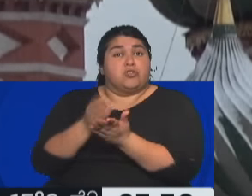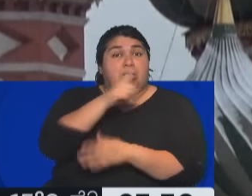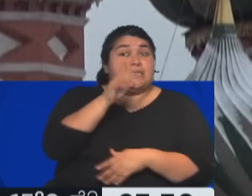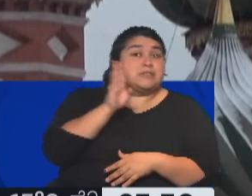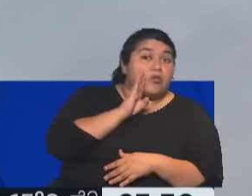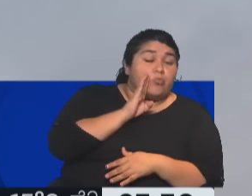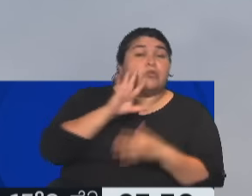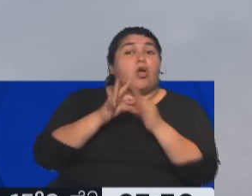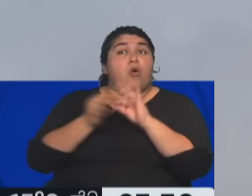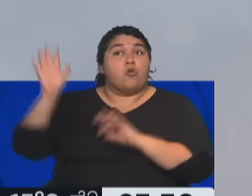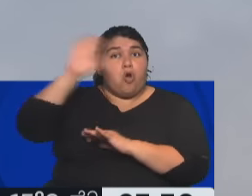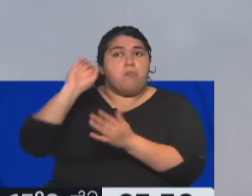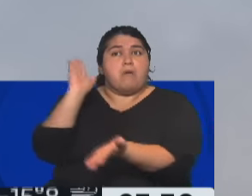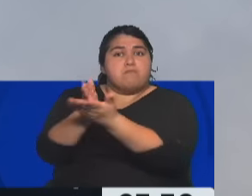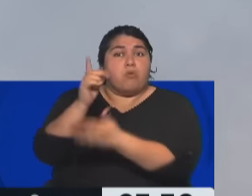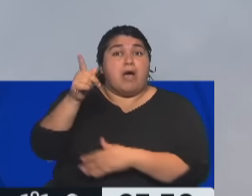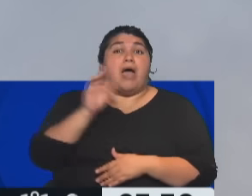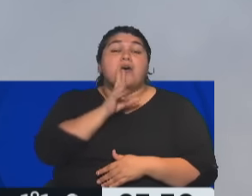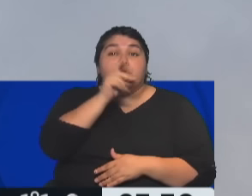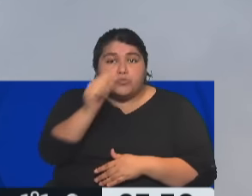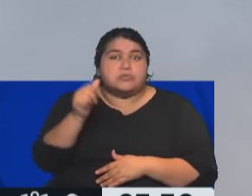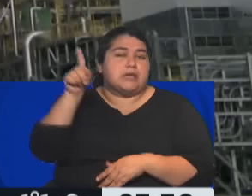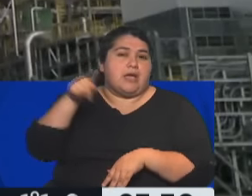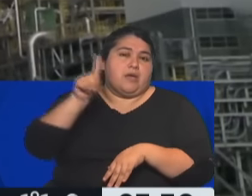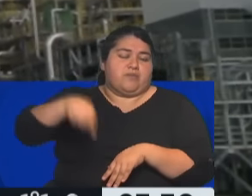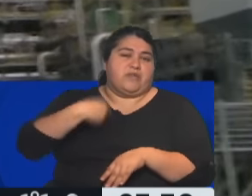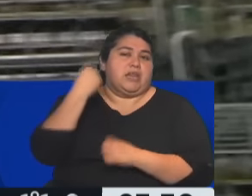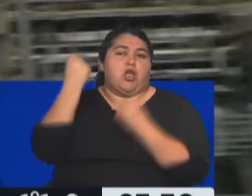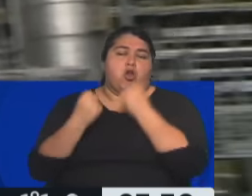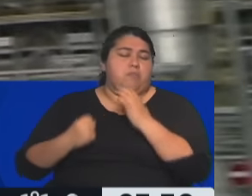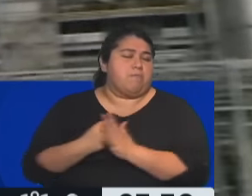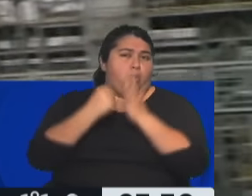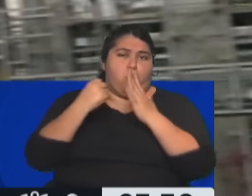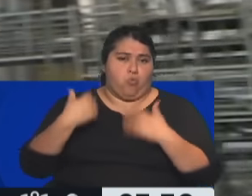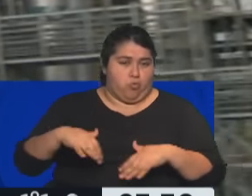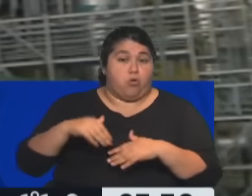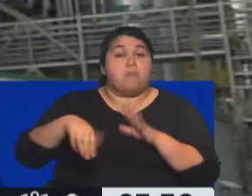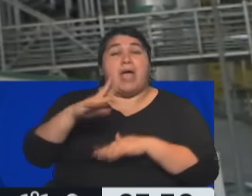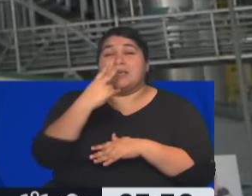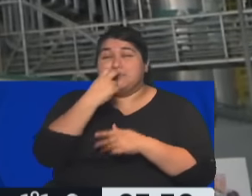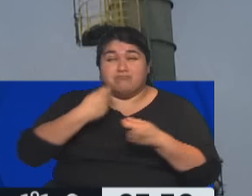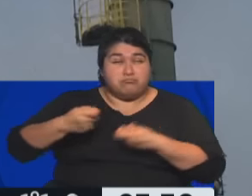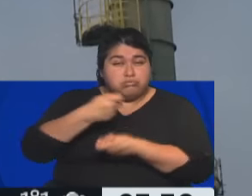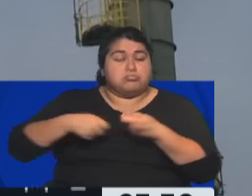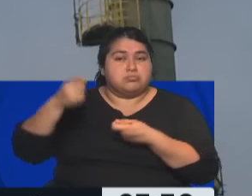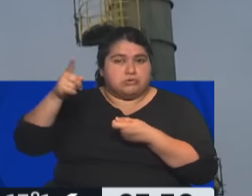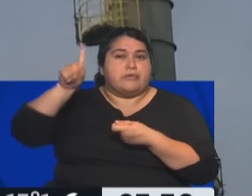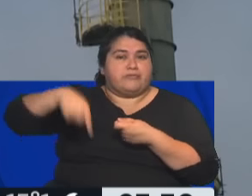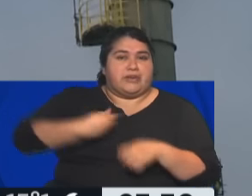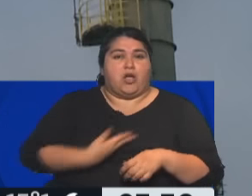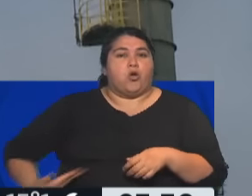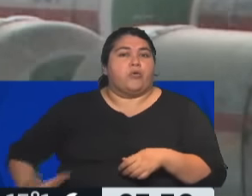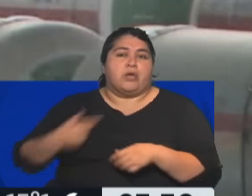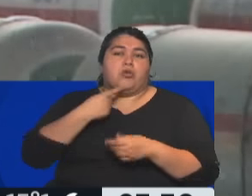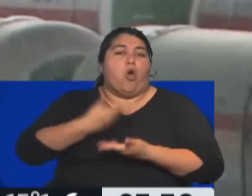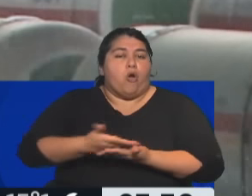la Unión Europea le impusieron a Rusia golpearon a su economía, centrada en la producción energética, lo que forzó al Kremlin a ofrecer su